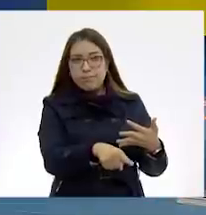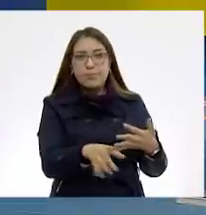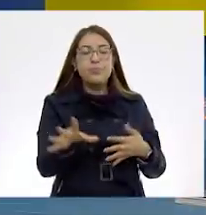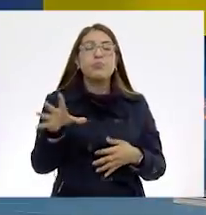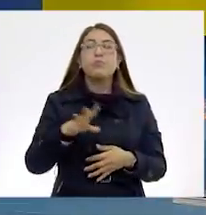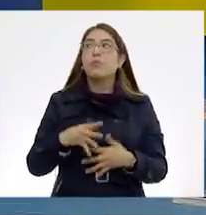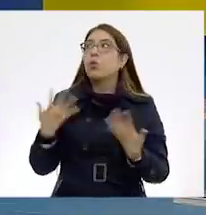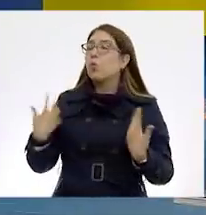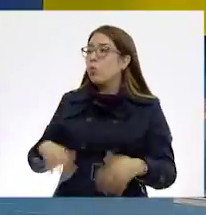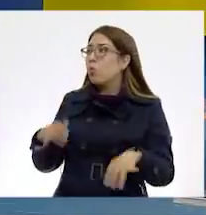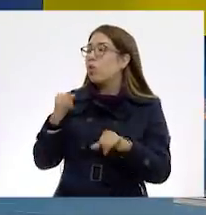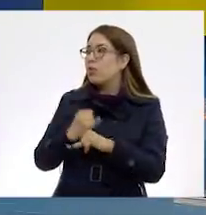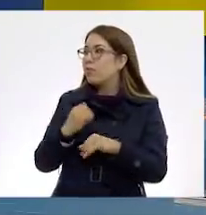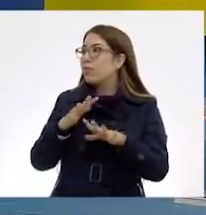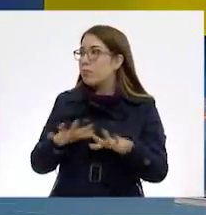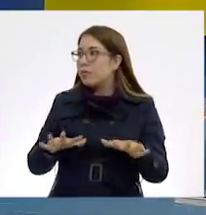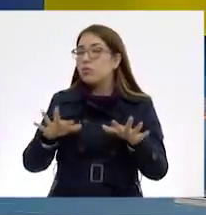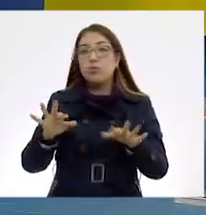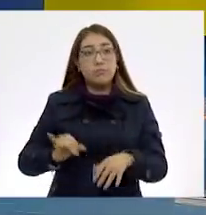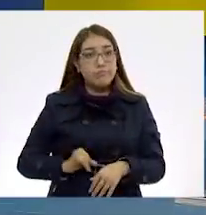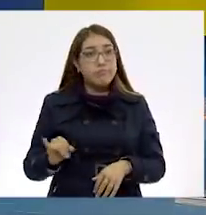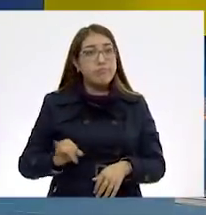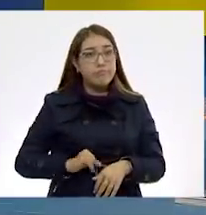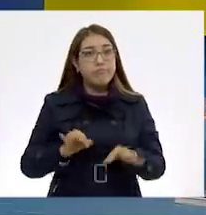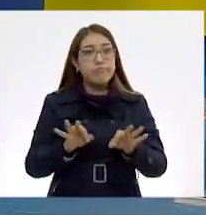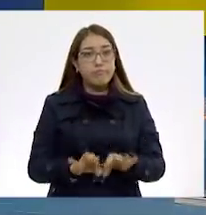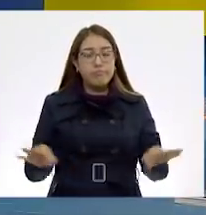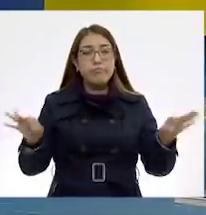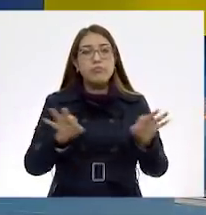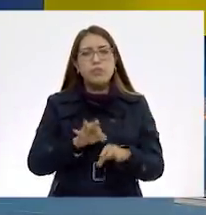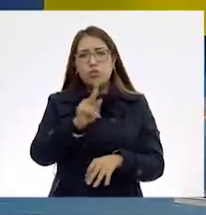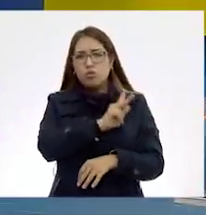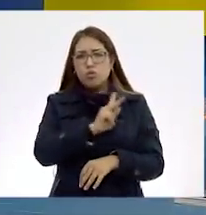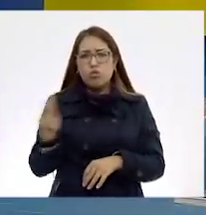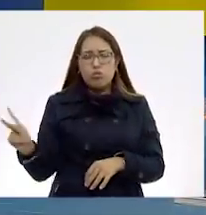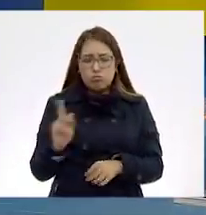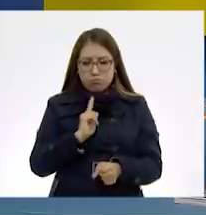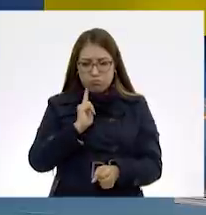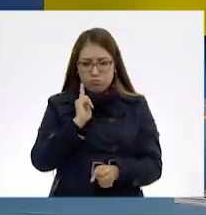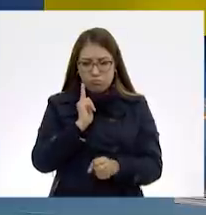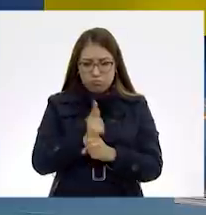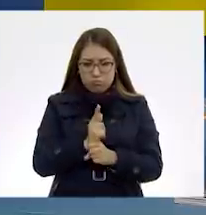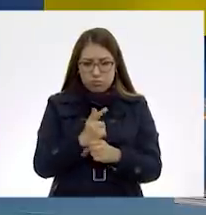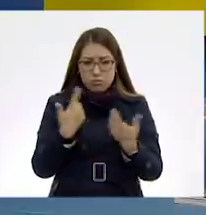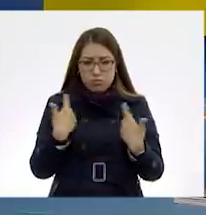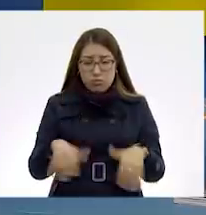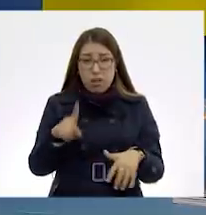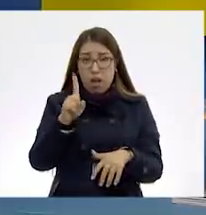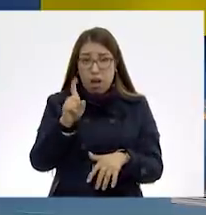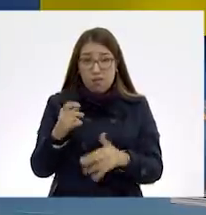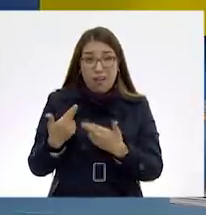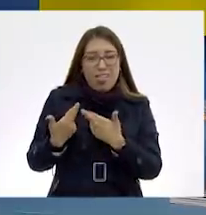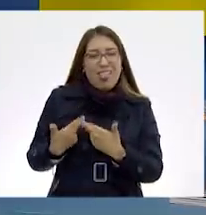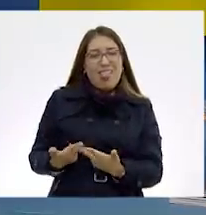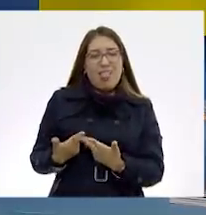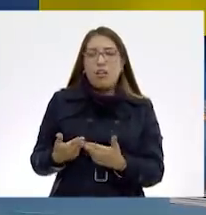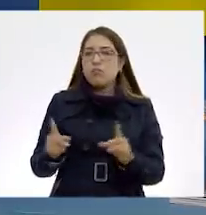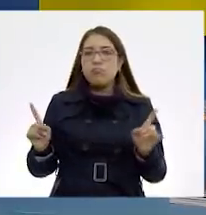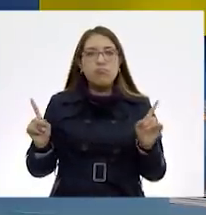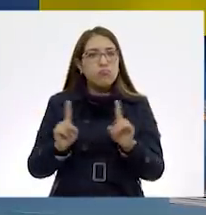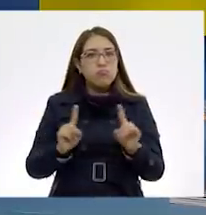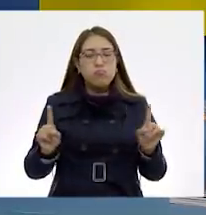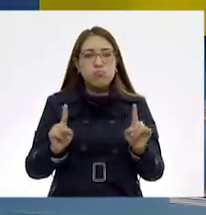información, maestro, es muy importante y nos sirve a todos para darnos cuenta de que tenemos muy poca agua, maestro, y la tenemos que